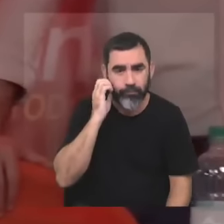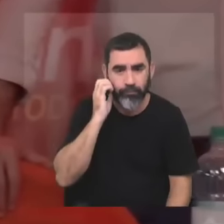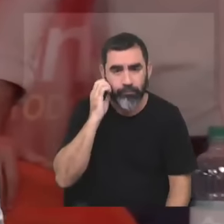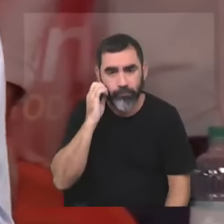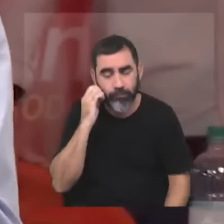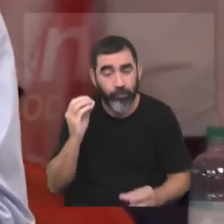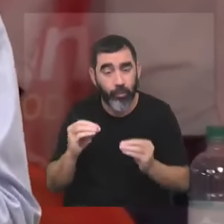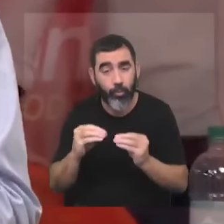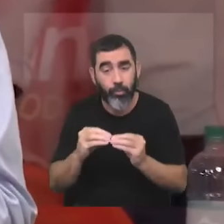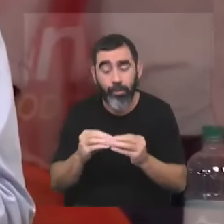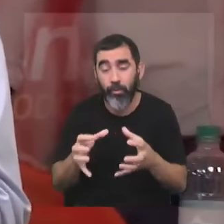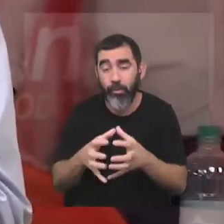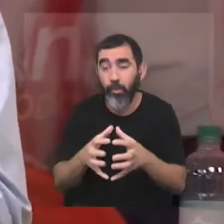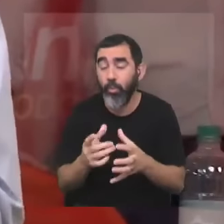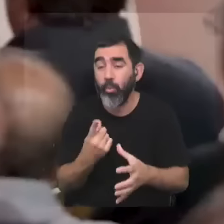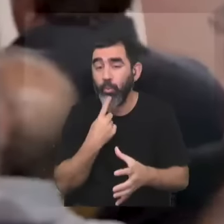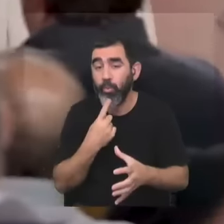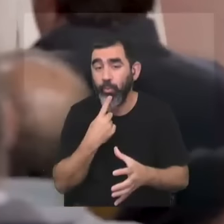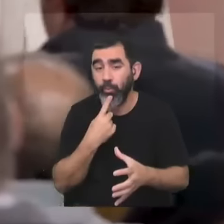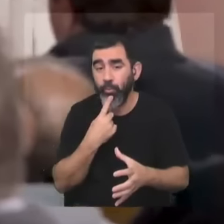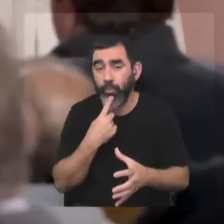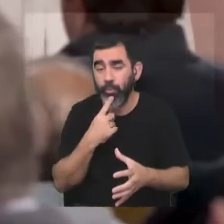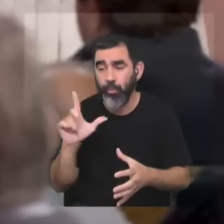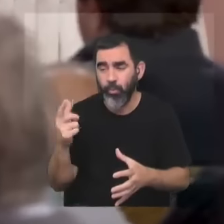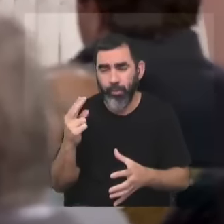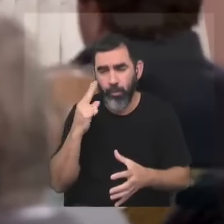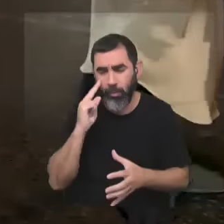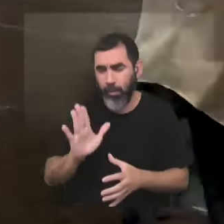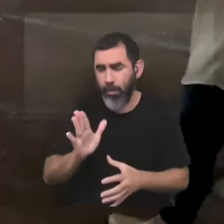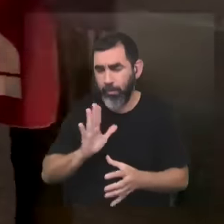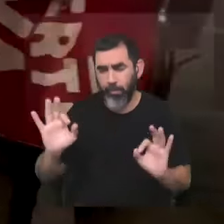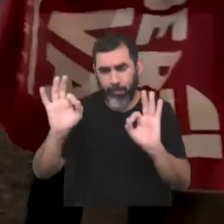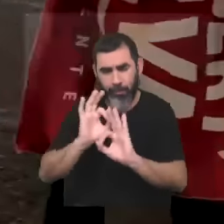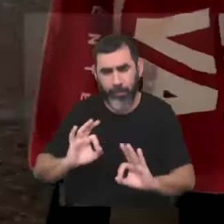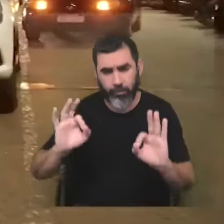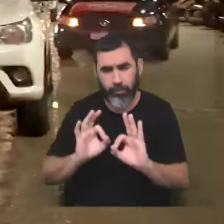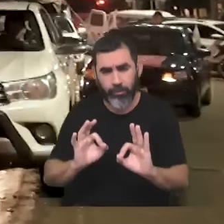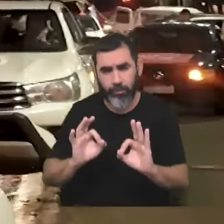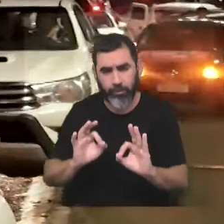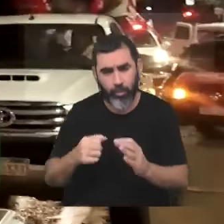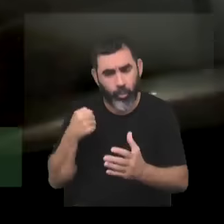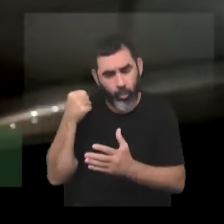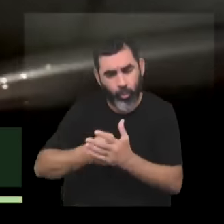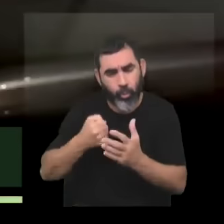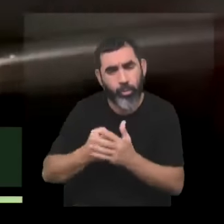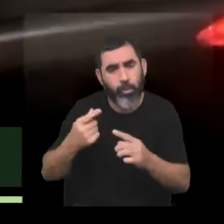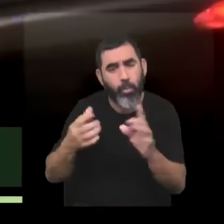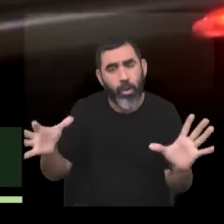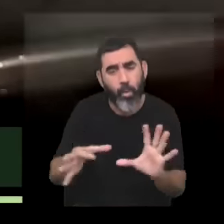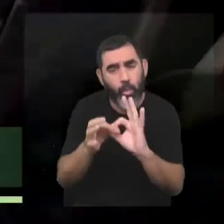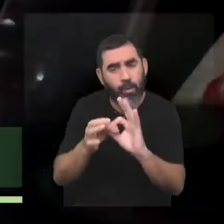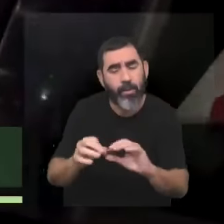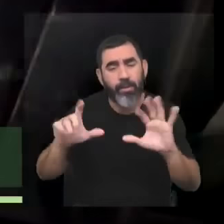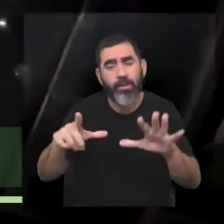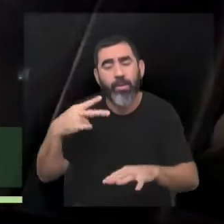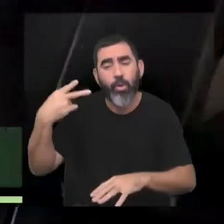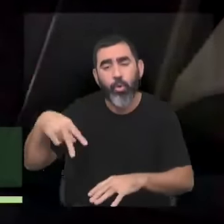compañeros de partido no tengo ningunas diferencias personales ninguna he bregado por la unidad del partido desde el 7